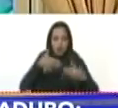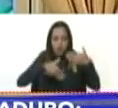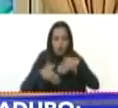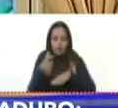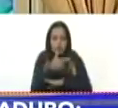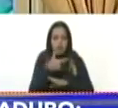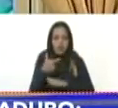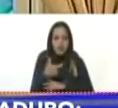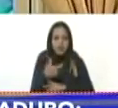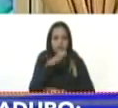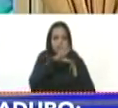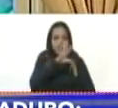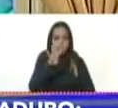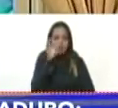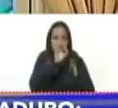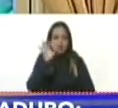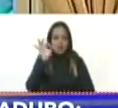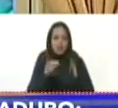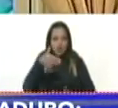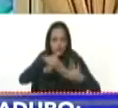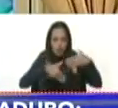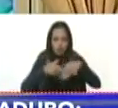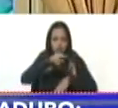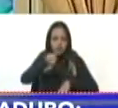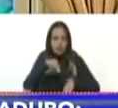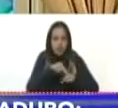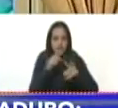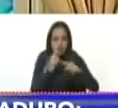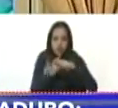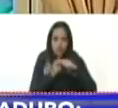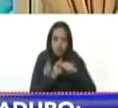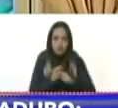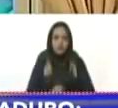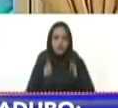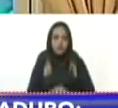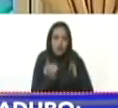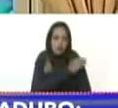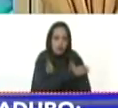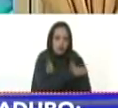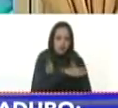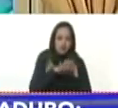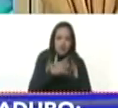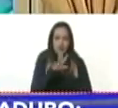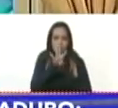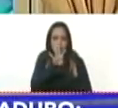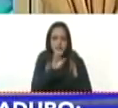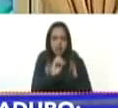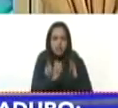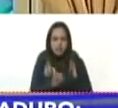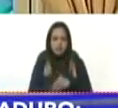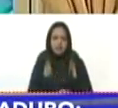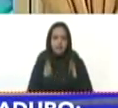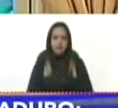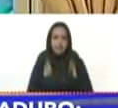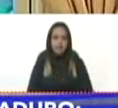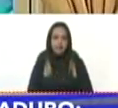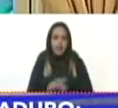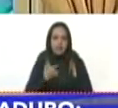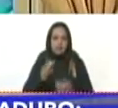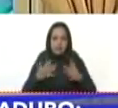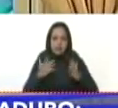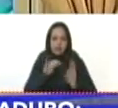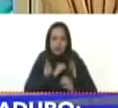sacamos 54% de los votos nacionales sumados. Y la oposición sacó como 40. Ahí fue que se asustaron y